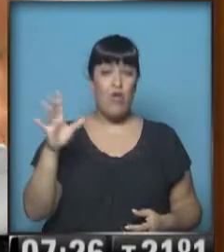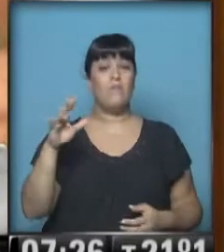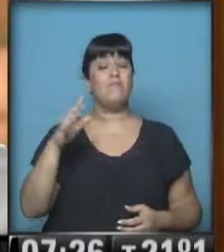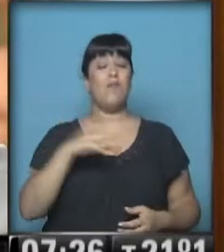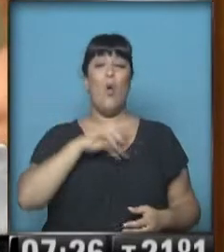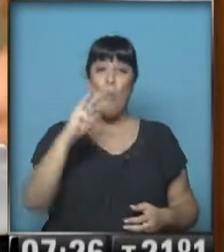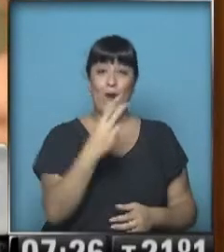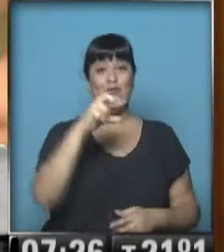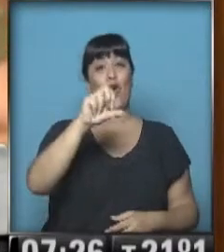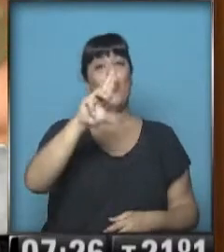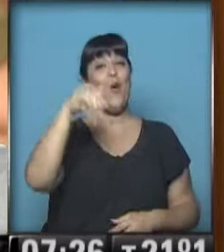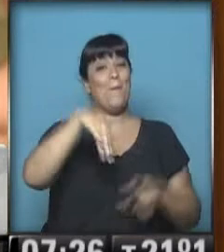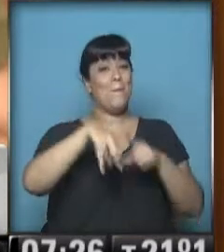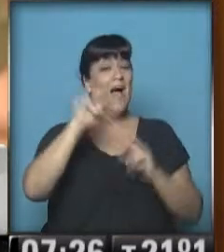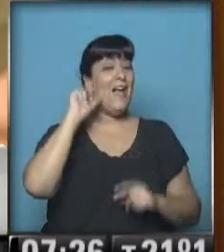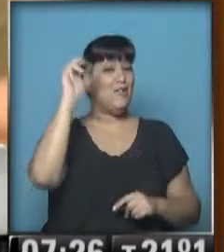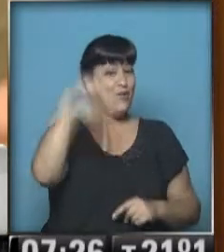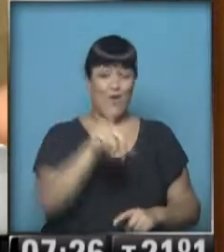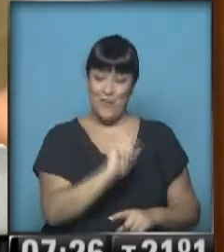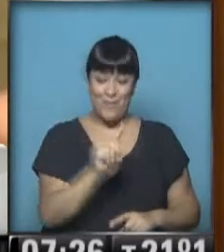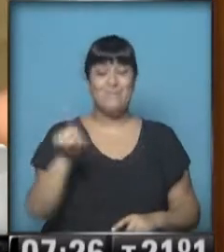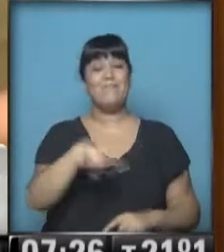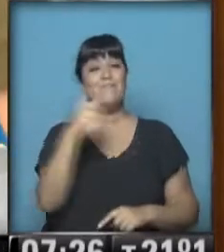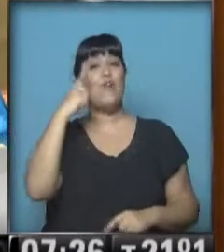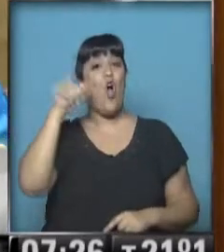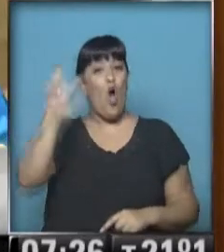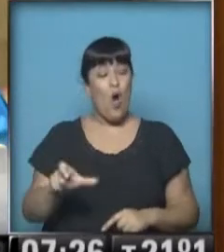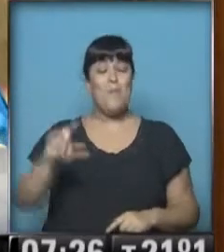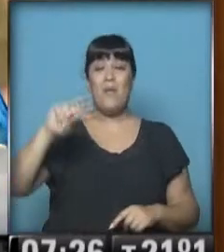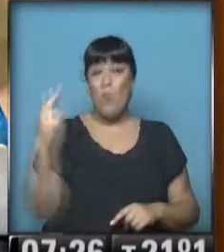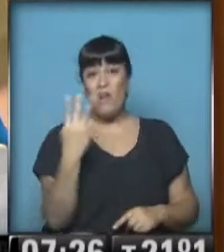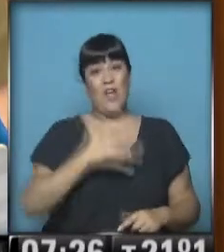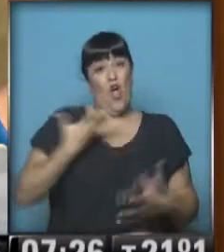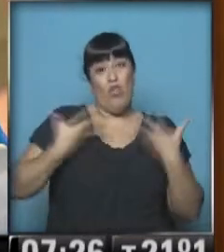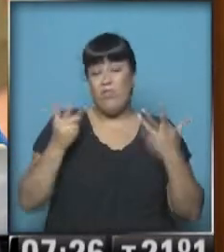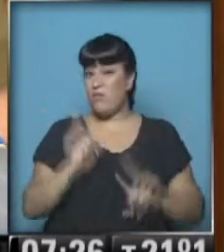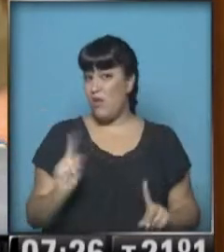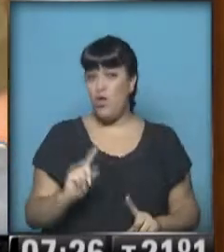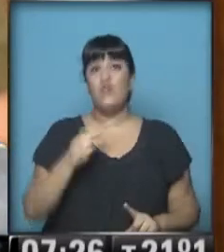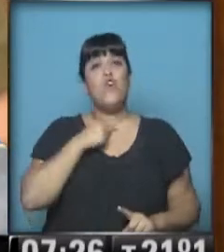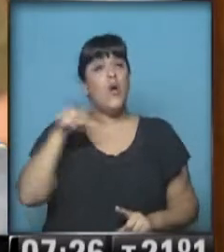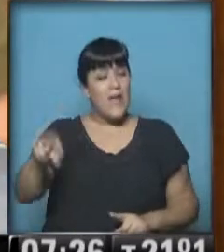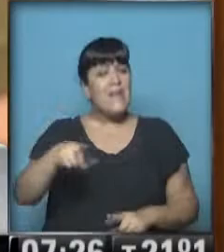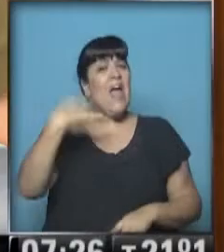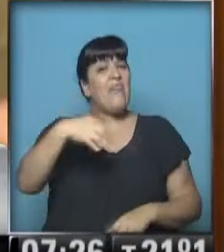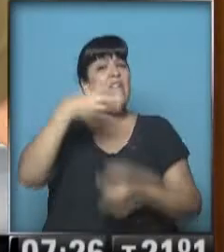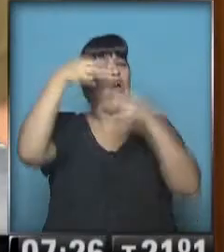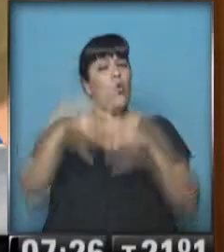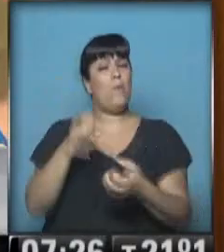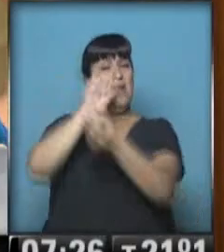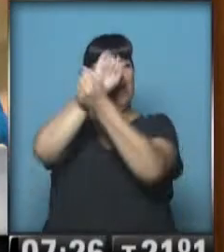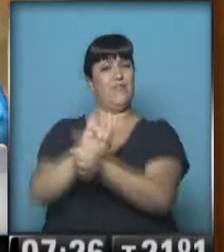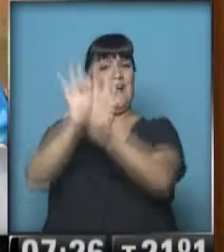Cromañón, mira que se haya muerto Chabán, no me pone contenta. Yo quería que cumpla su condena en la